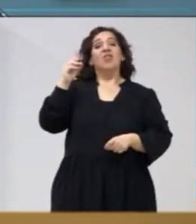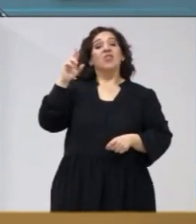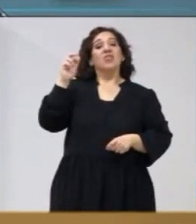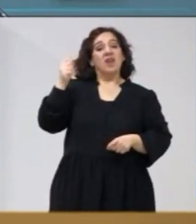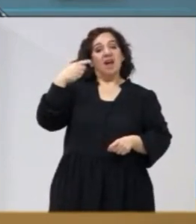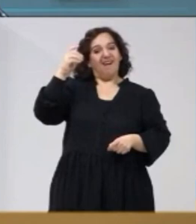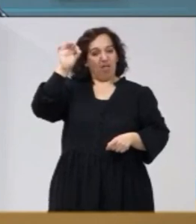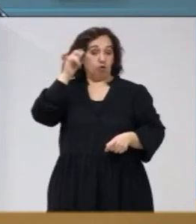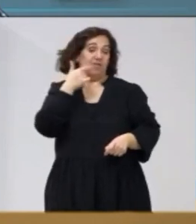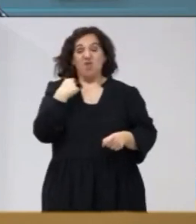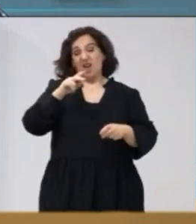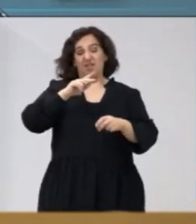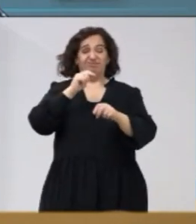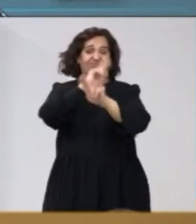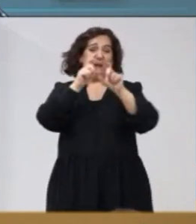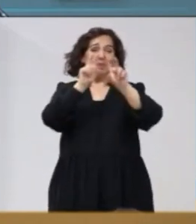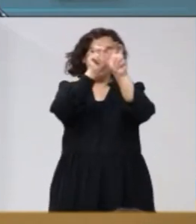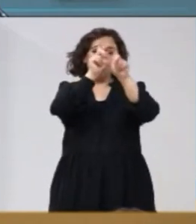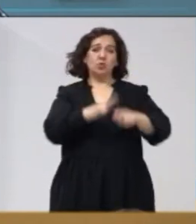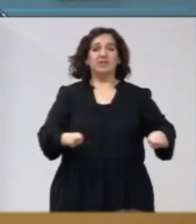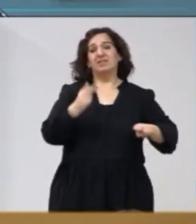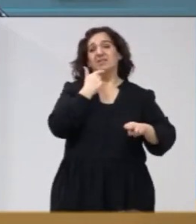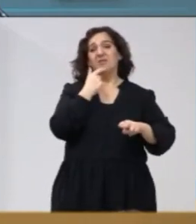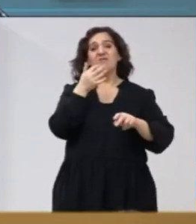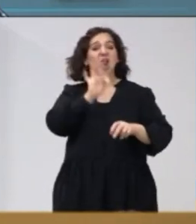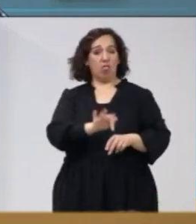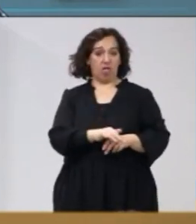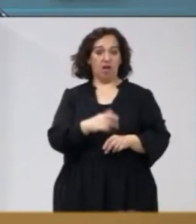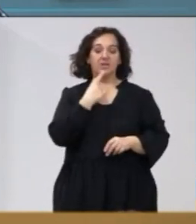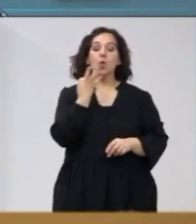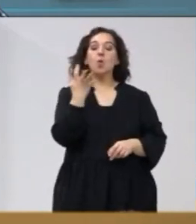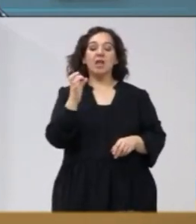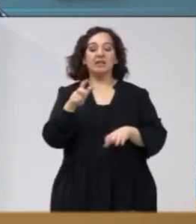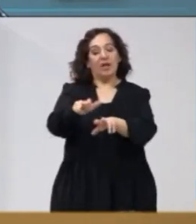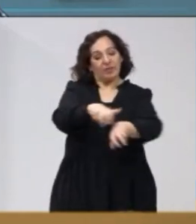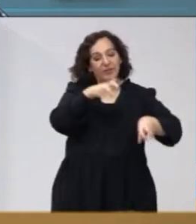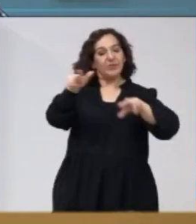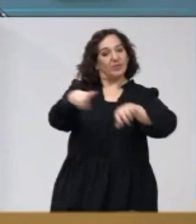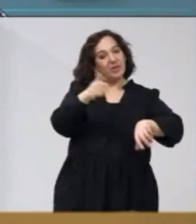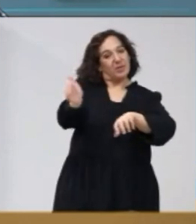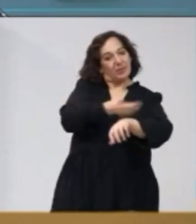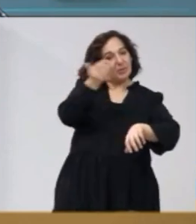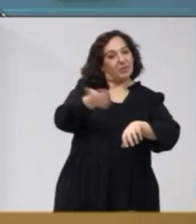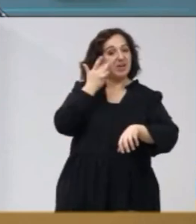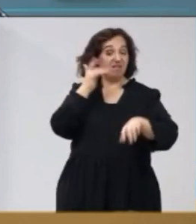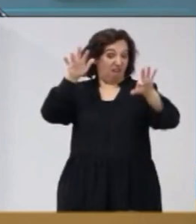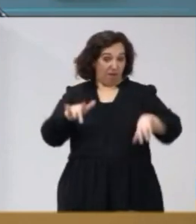francesa. Pero es que no cualquiera puede tener 40 palas para quitar la nieve.